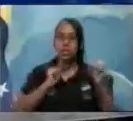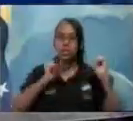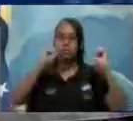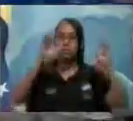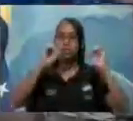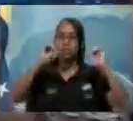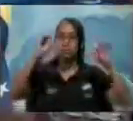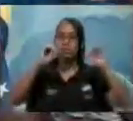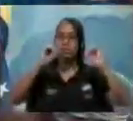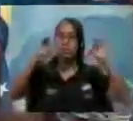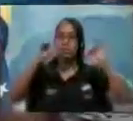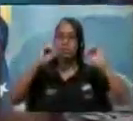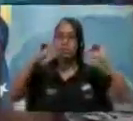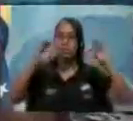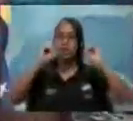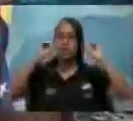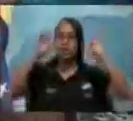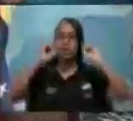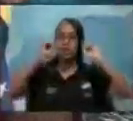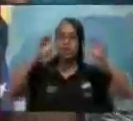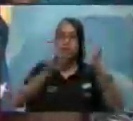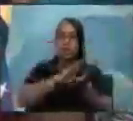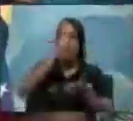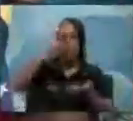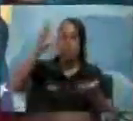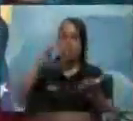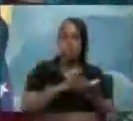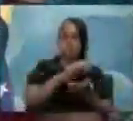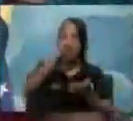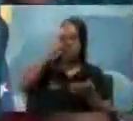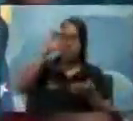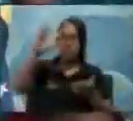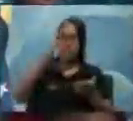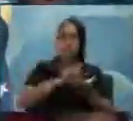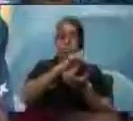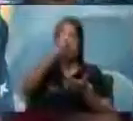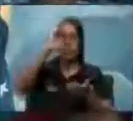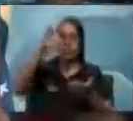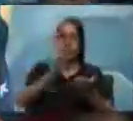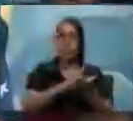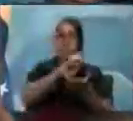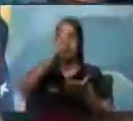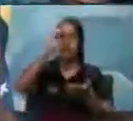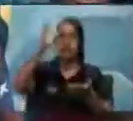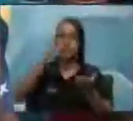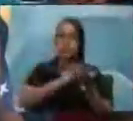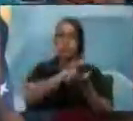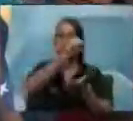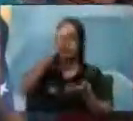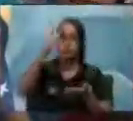Dios. Gloria a Dios. Gloria a Dios. Gloria a Dios. Llegó Manuelito.